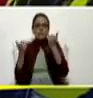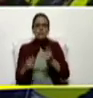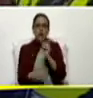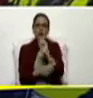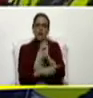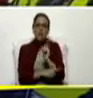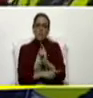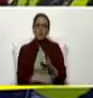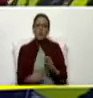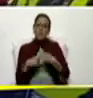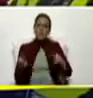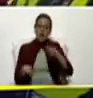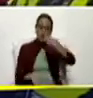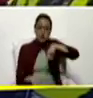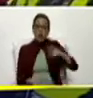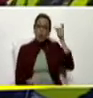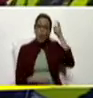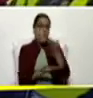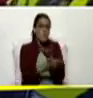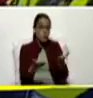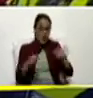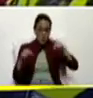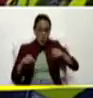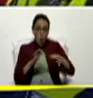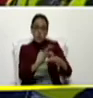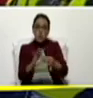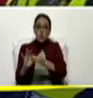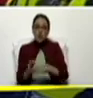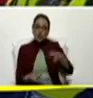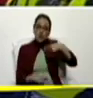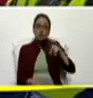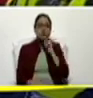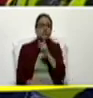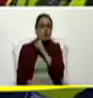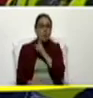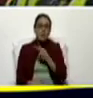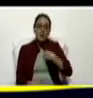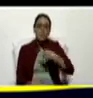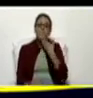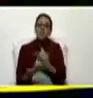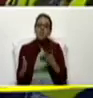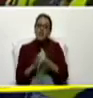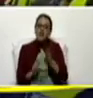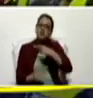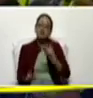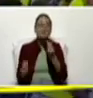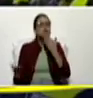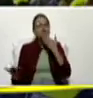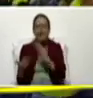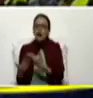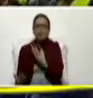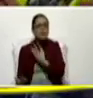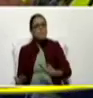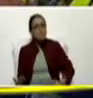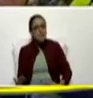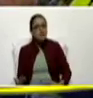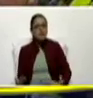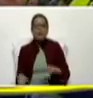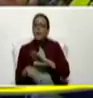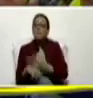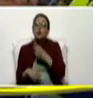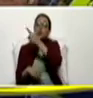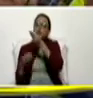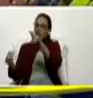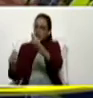acá en nombre de este pueblo que nos acompaña ellos me pidieron que le agradeciera presidente por la gran